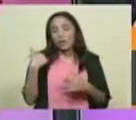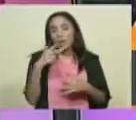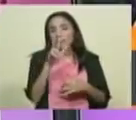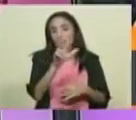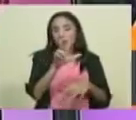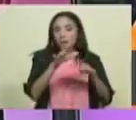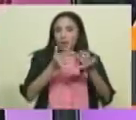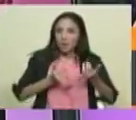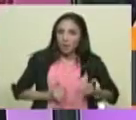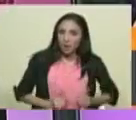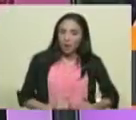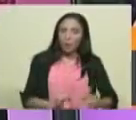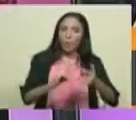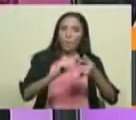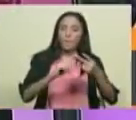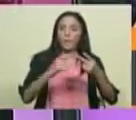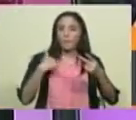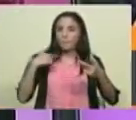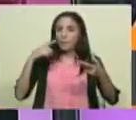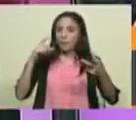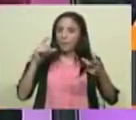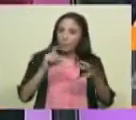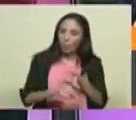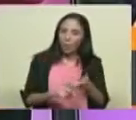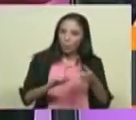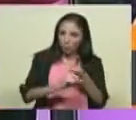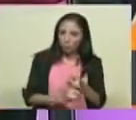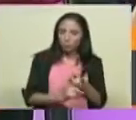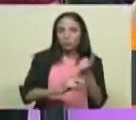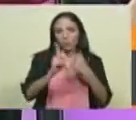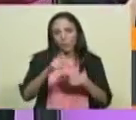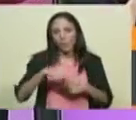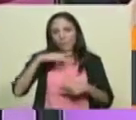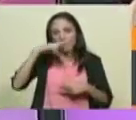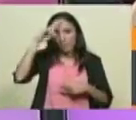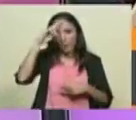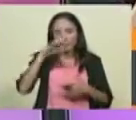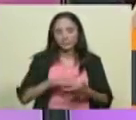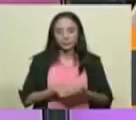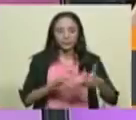mi concubino y mi padre. Son